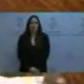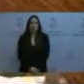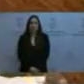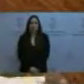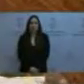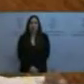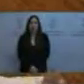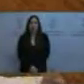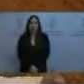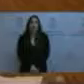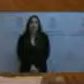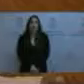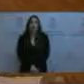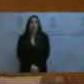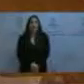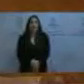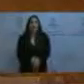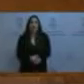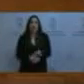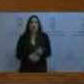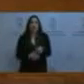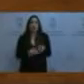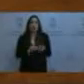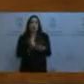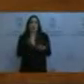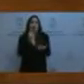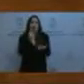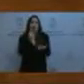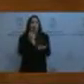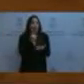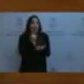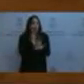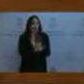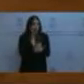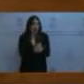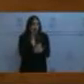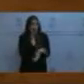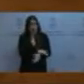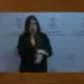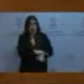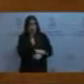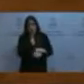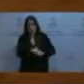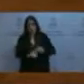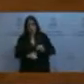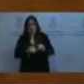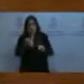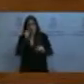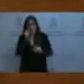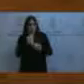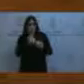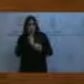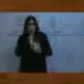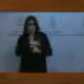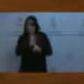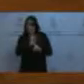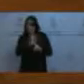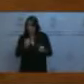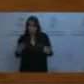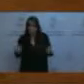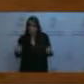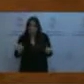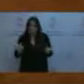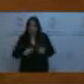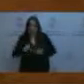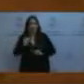Bueno, de nuevo, ante un suma y sigue de incumplimientos por parte del Gobierno de Javier Fernández a las decisiones que aquí